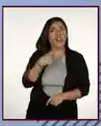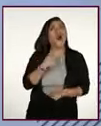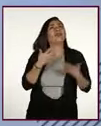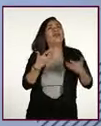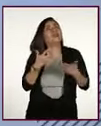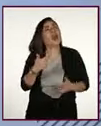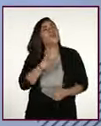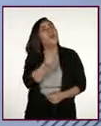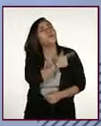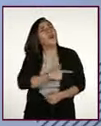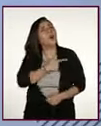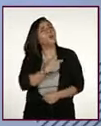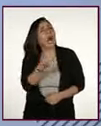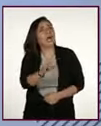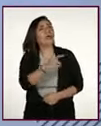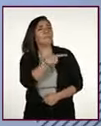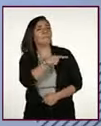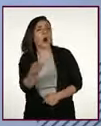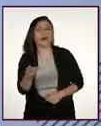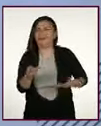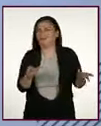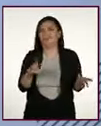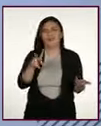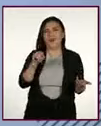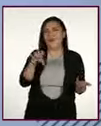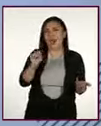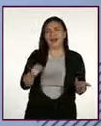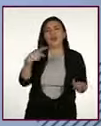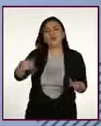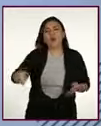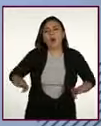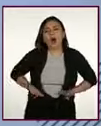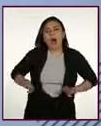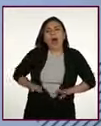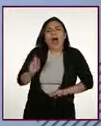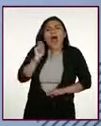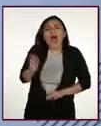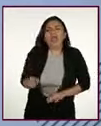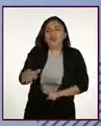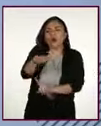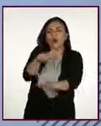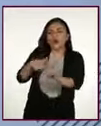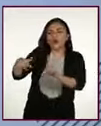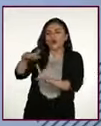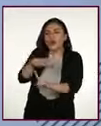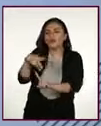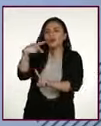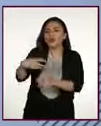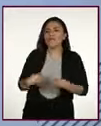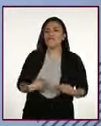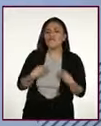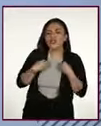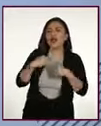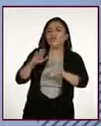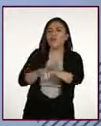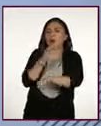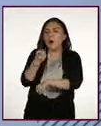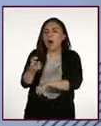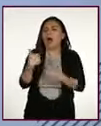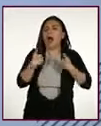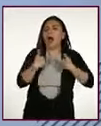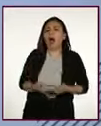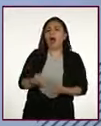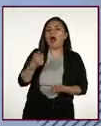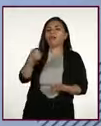muchos aspectos que tienen que ver con este entramado social y en cómo estamos teniendo esta vinculación con